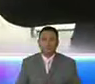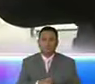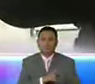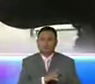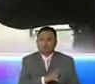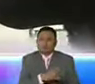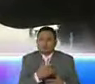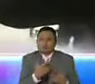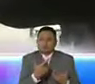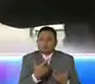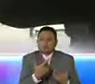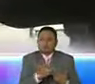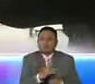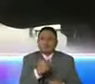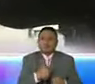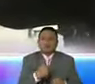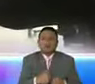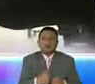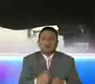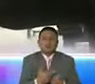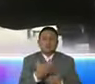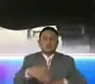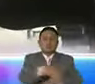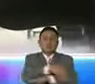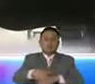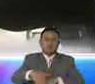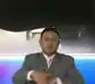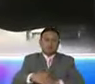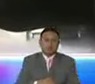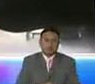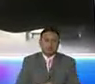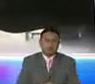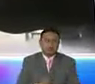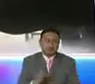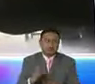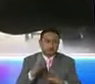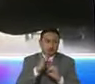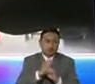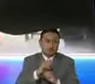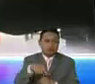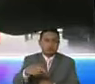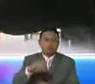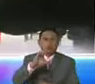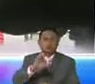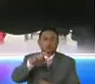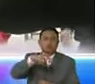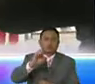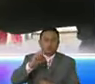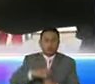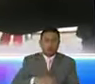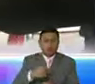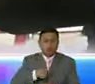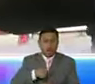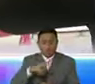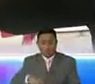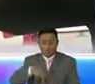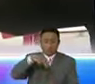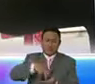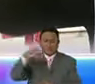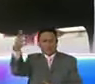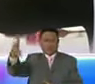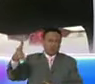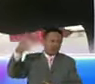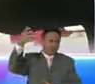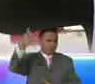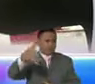callejera, un momento donde había mucha gente, una noche frente al CNE. Hice una intervención en donde